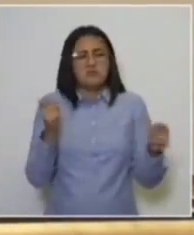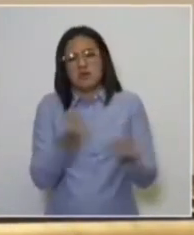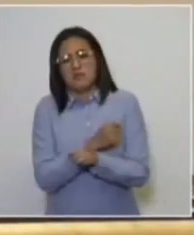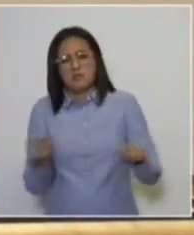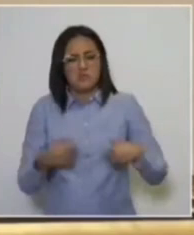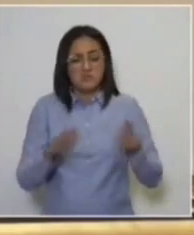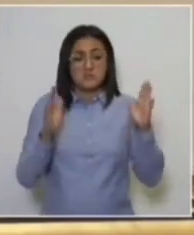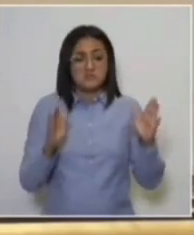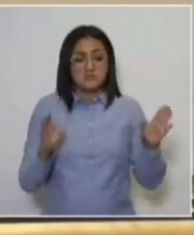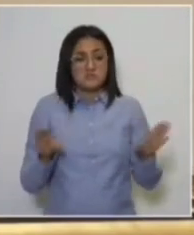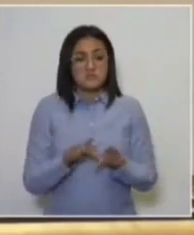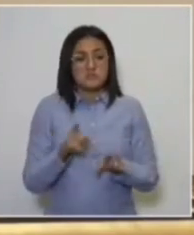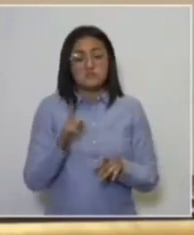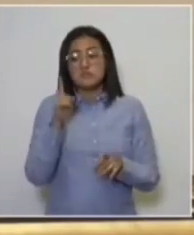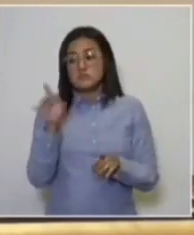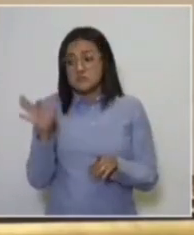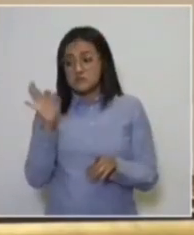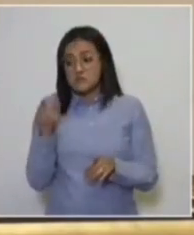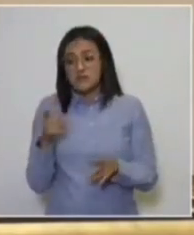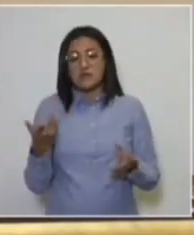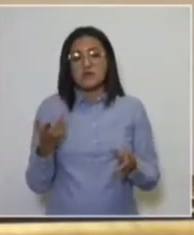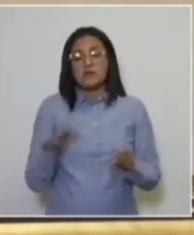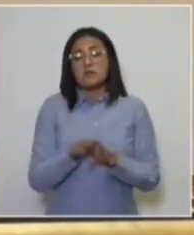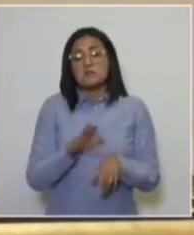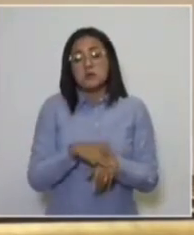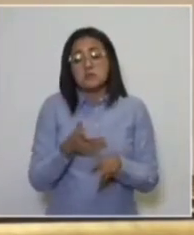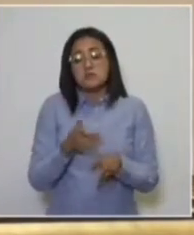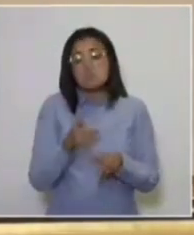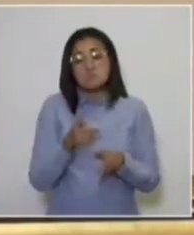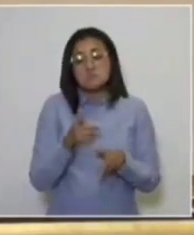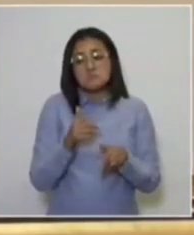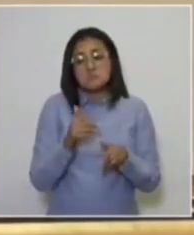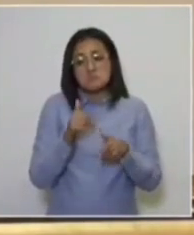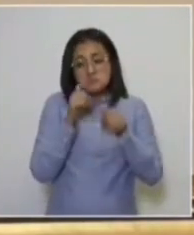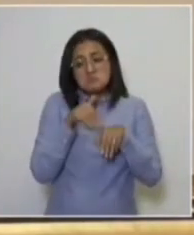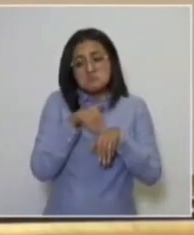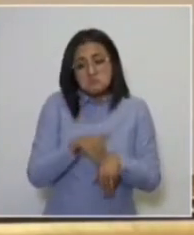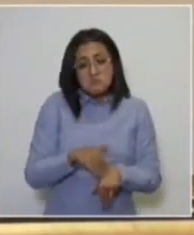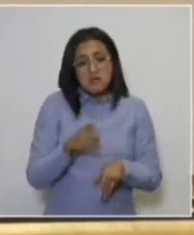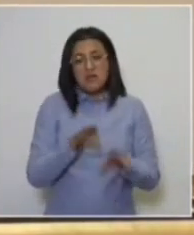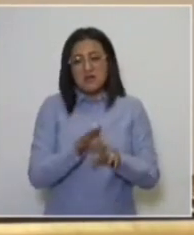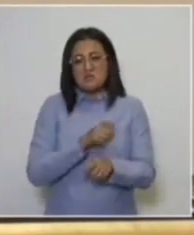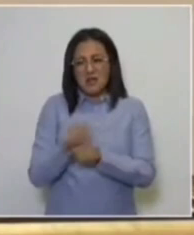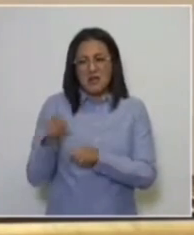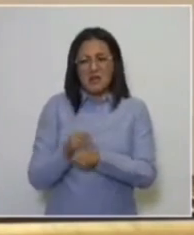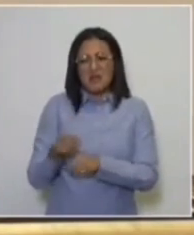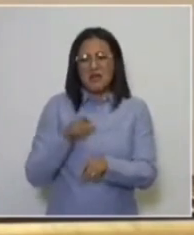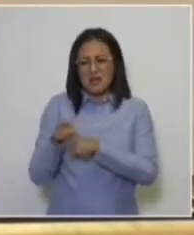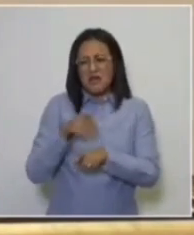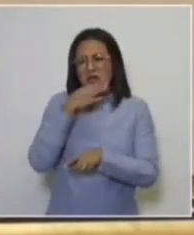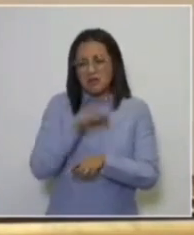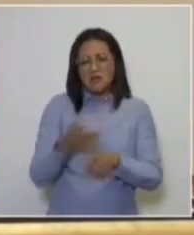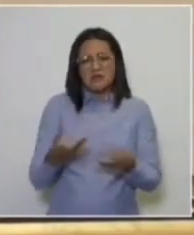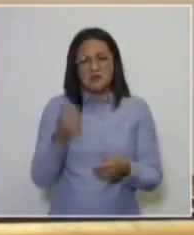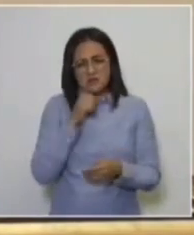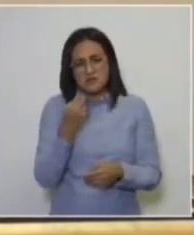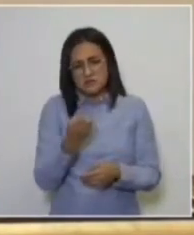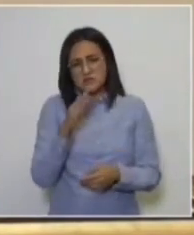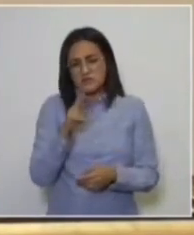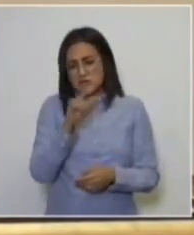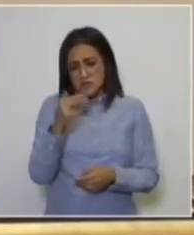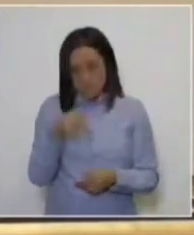agarran de encargo a uno y le pegan y abusan de él y le ponen apodos y le hacen maldades. Ese es